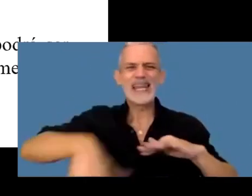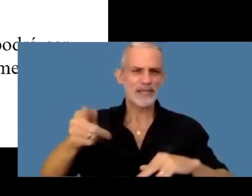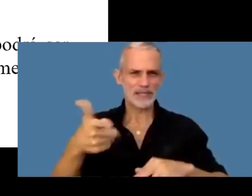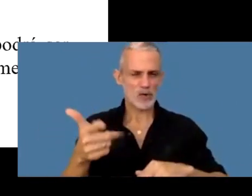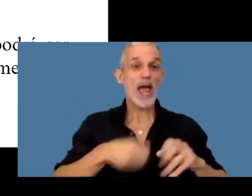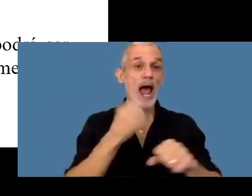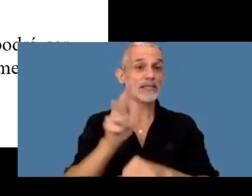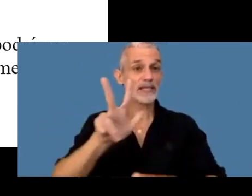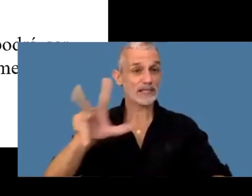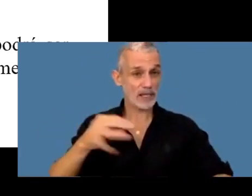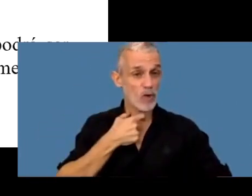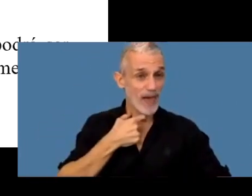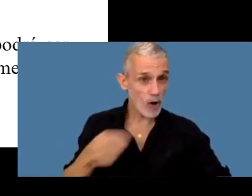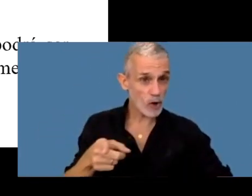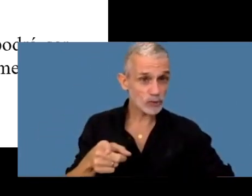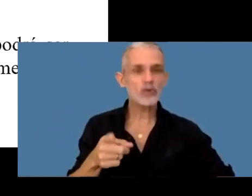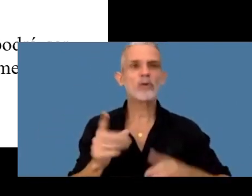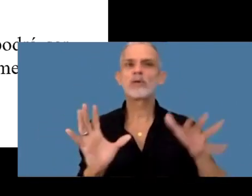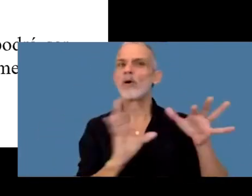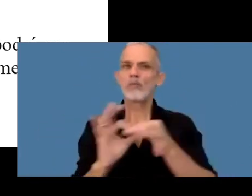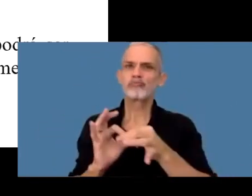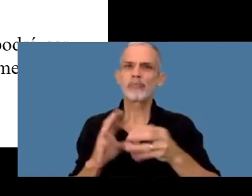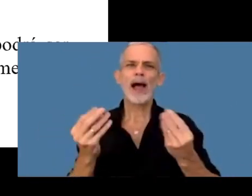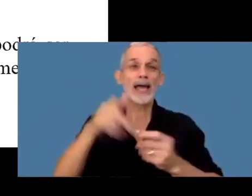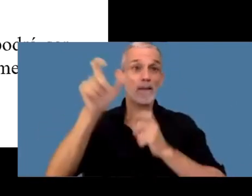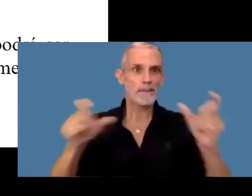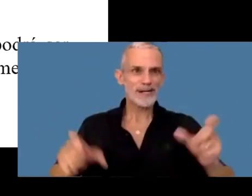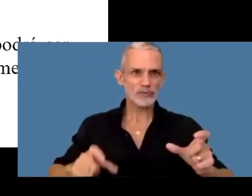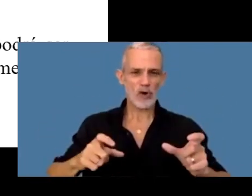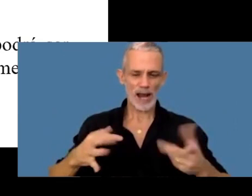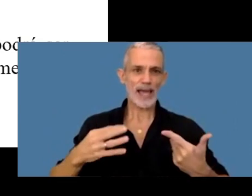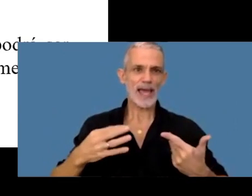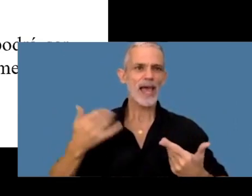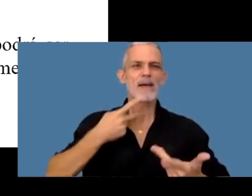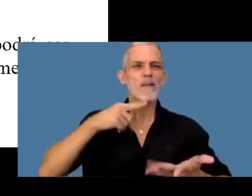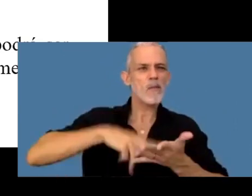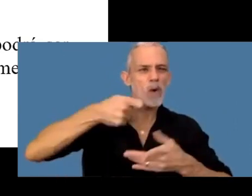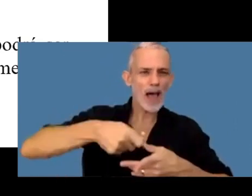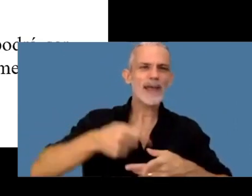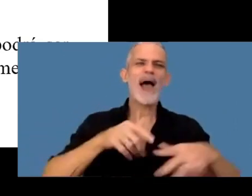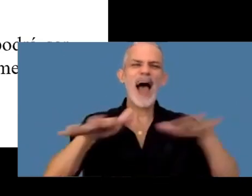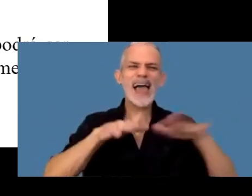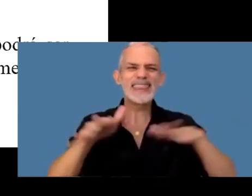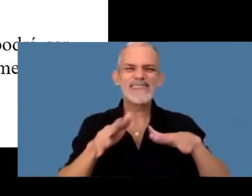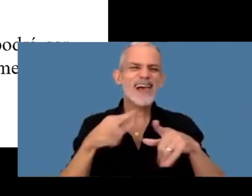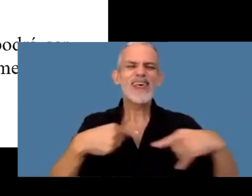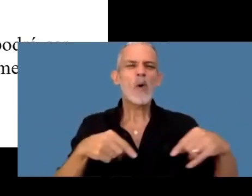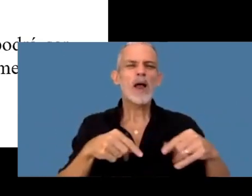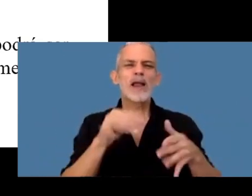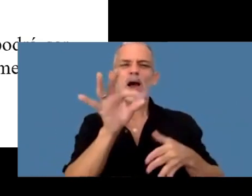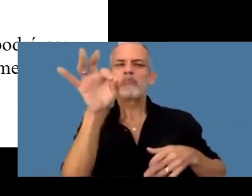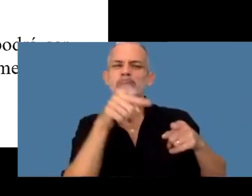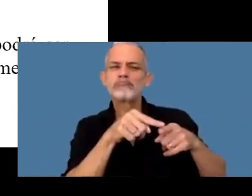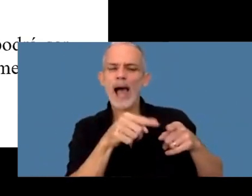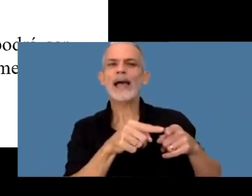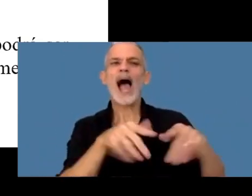agosto se vincula a contribuyentes que desarrollen actividades calificadas como